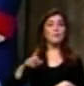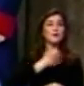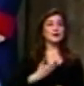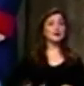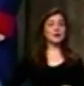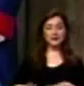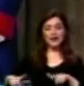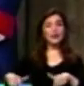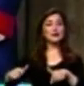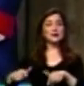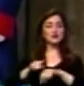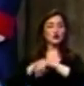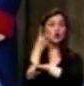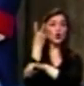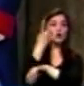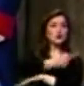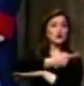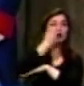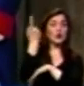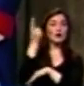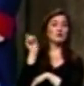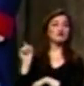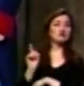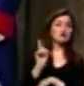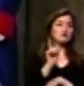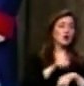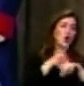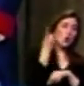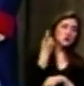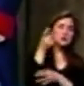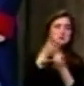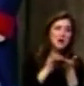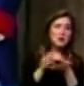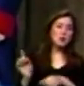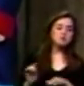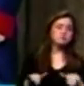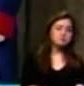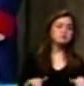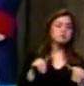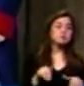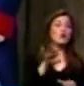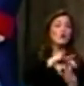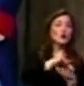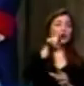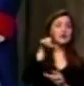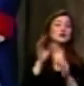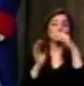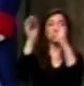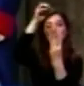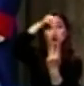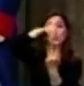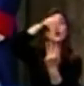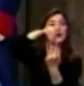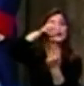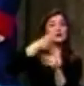sobre las 12 del día. Él sufragó hacia las 11:30 de la mañana en la UTE. Lo hizo en compañía